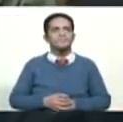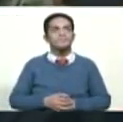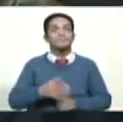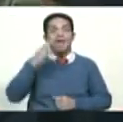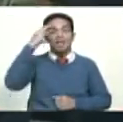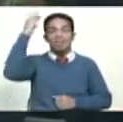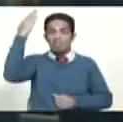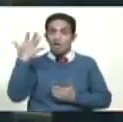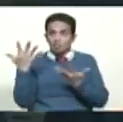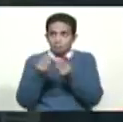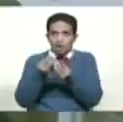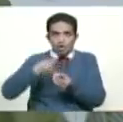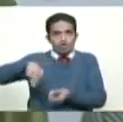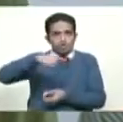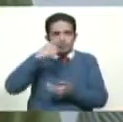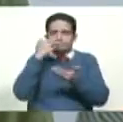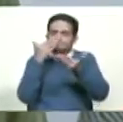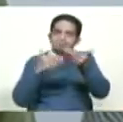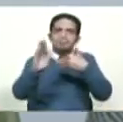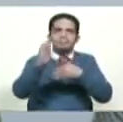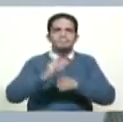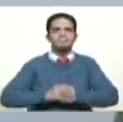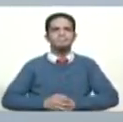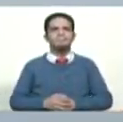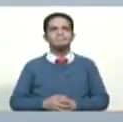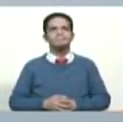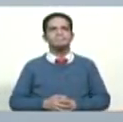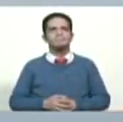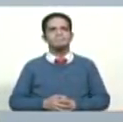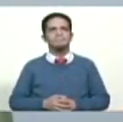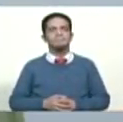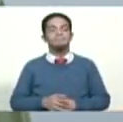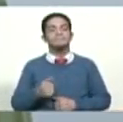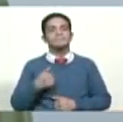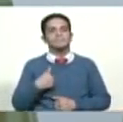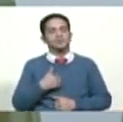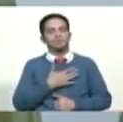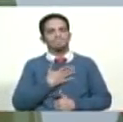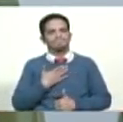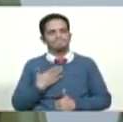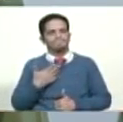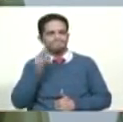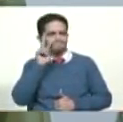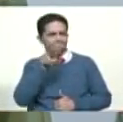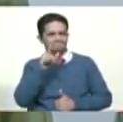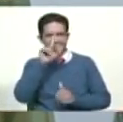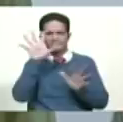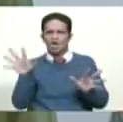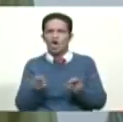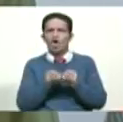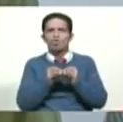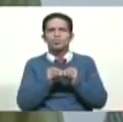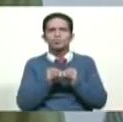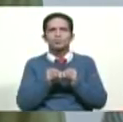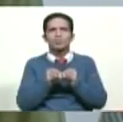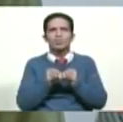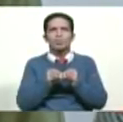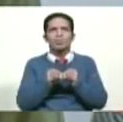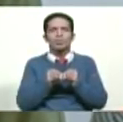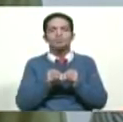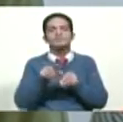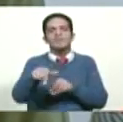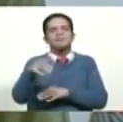Dios con nosotros por siempre. Estoy deseoso de ver las conclusiones de